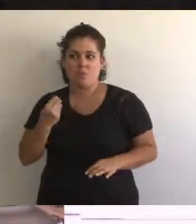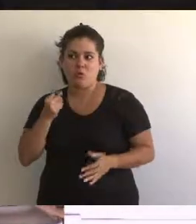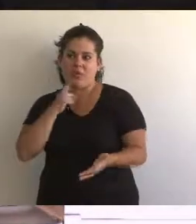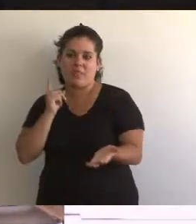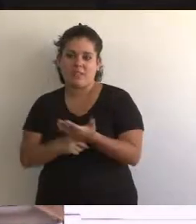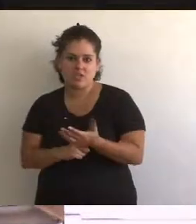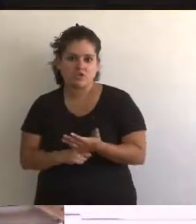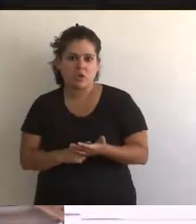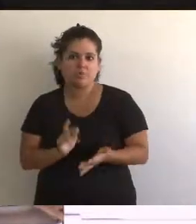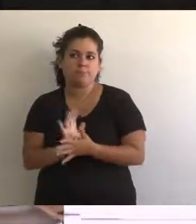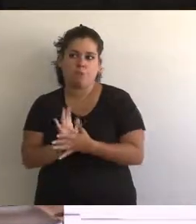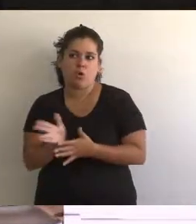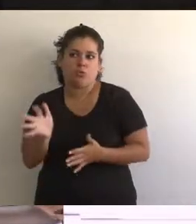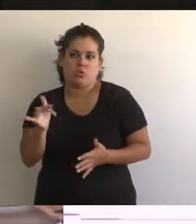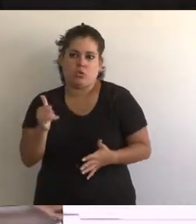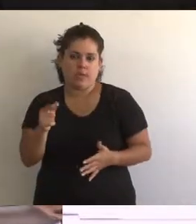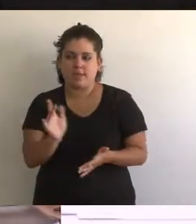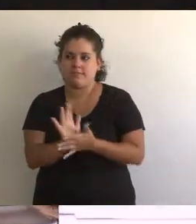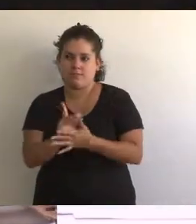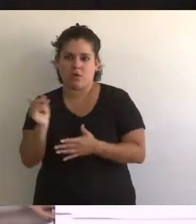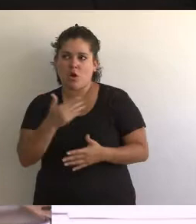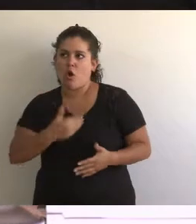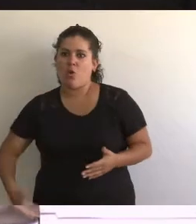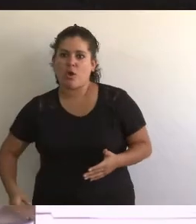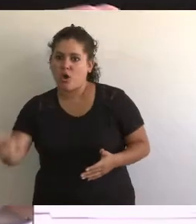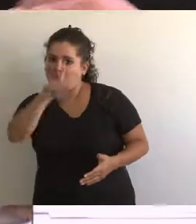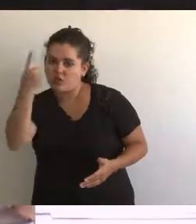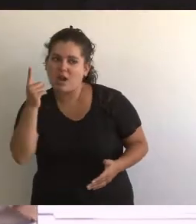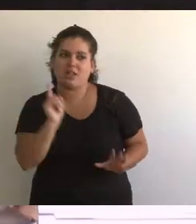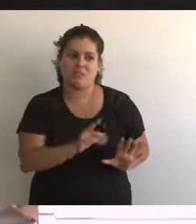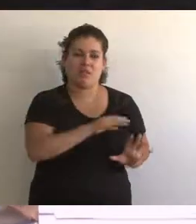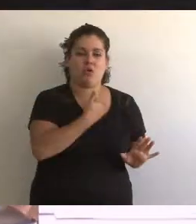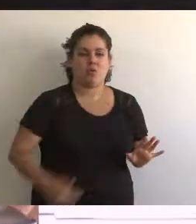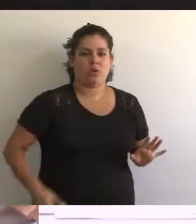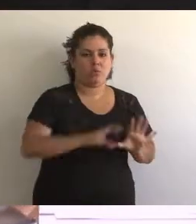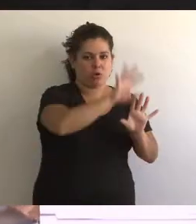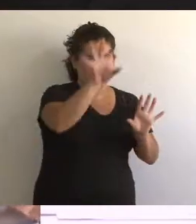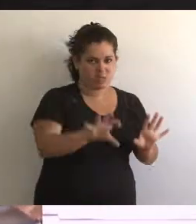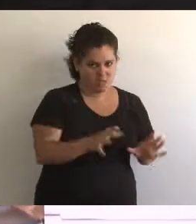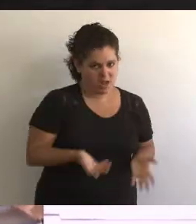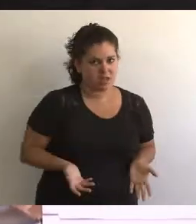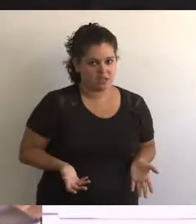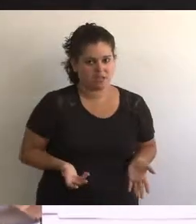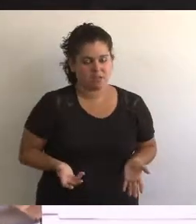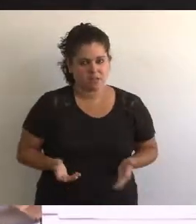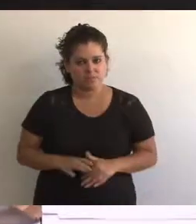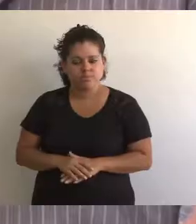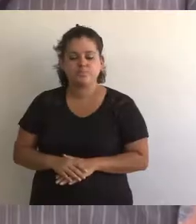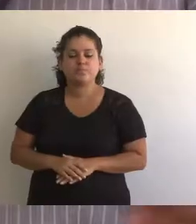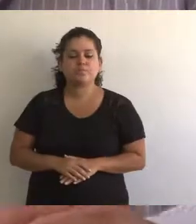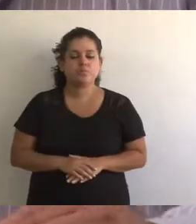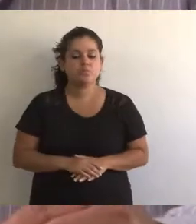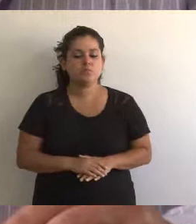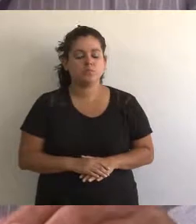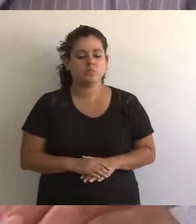donde las decisiones de lo que hacemos con nuestro medio ambiente las tomemos desde los gobiernos nacionales, provinciales y municipales. Y en los 90, Por eso- una por de las